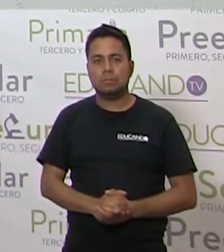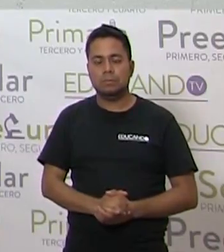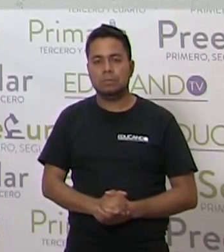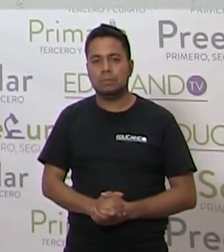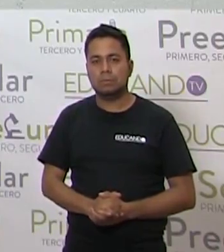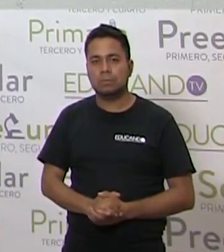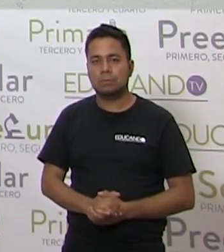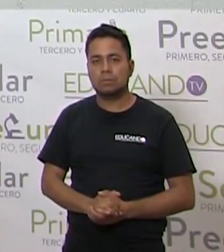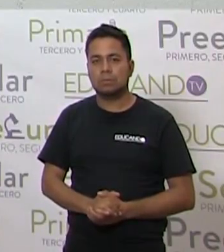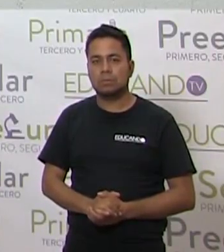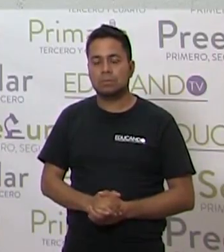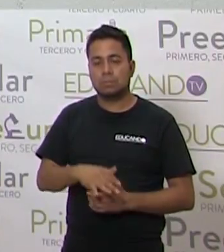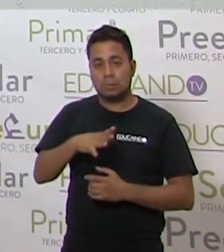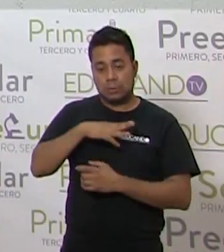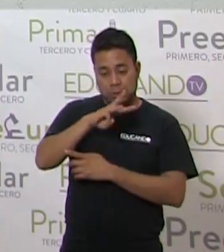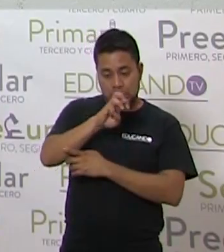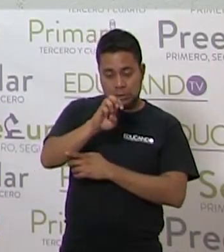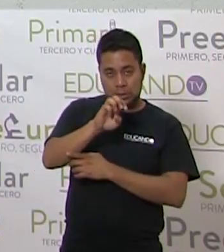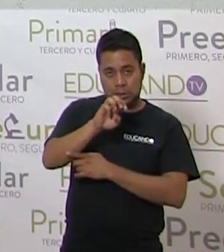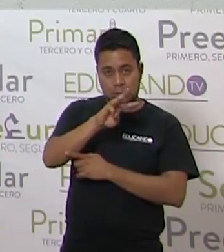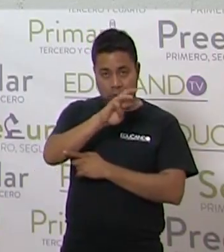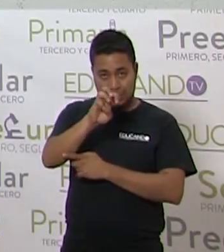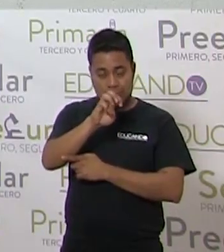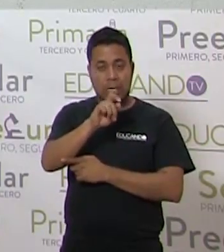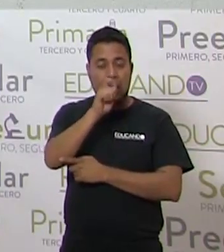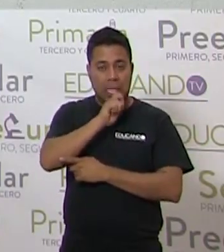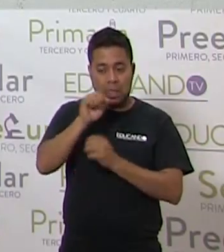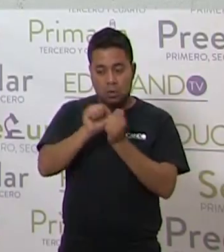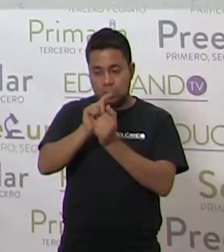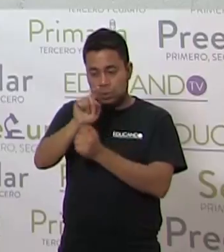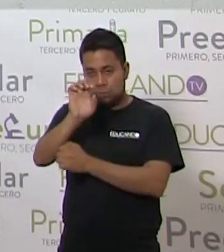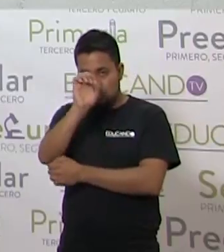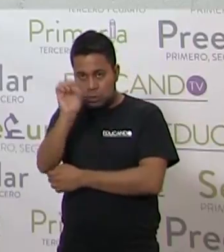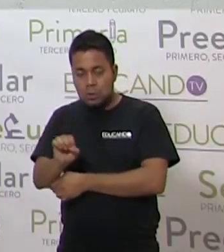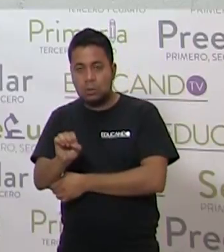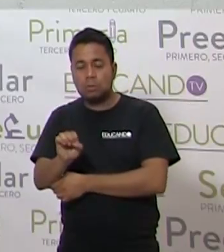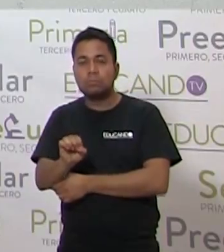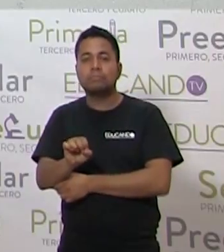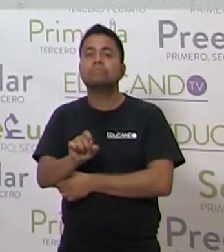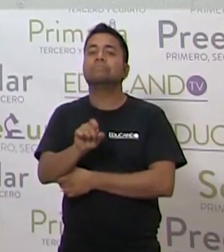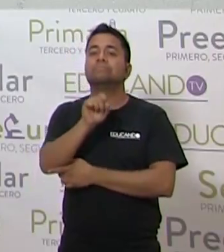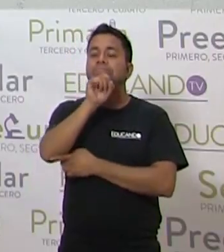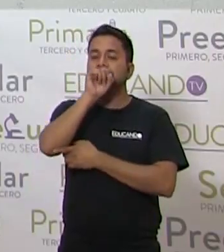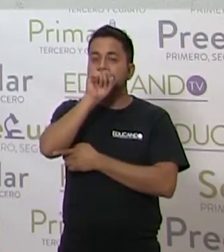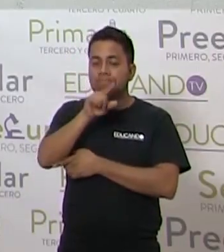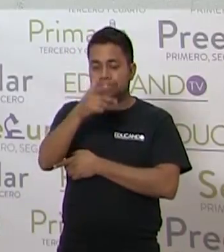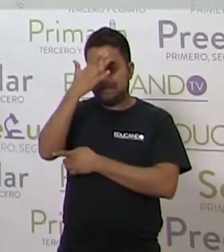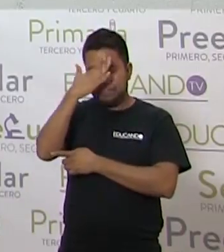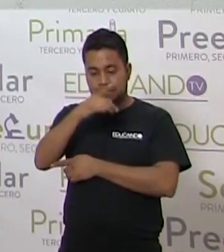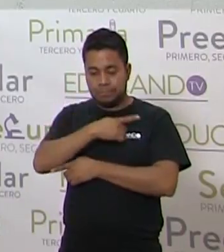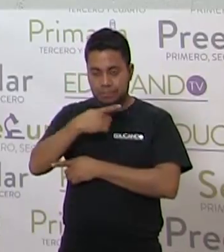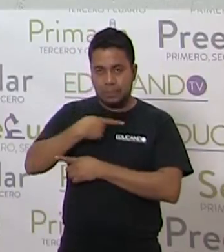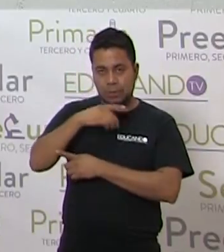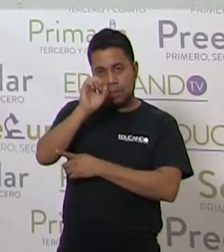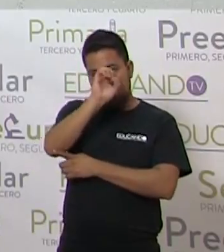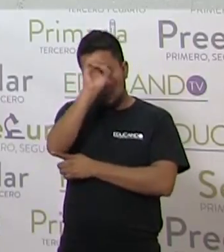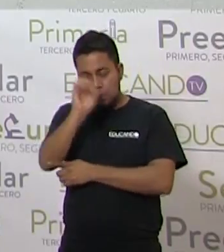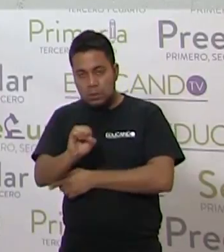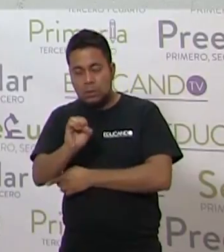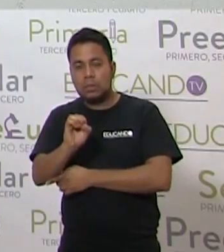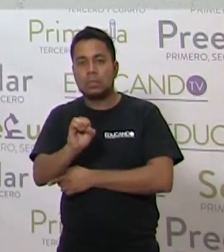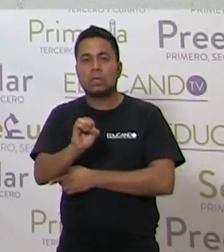está relacionado 300 con el 100% Pues también tenemos tenemos que hacer el tenemos que saber el porcentaje que son